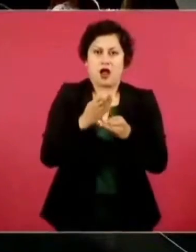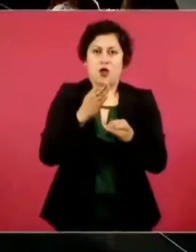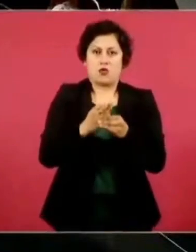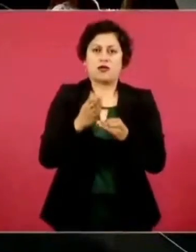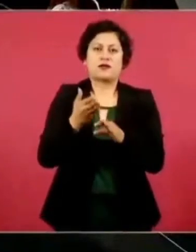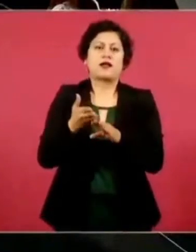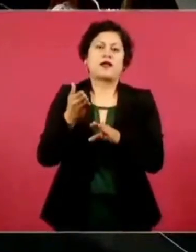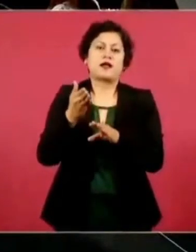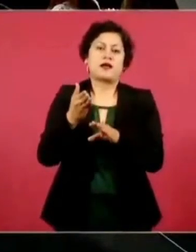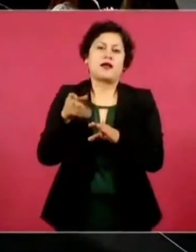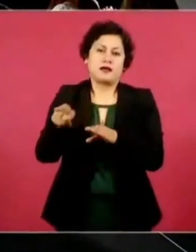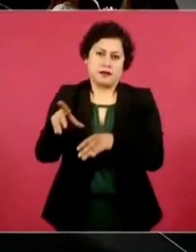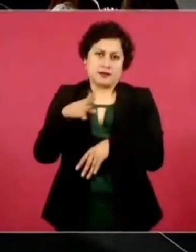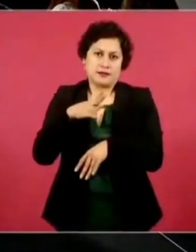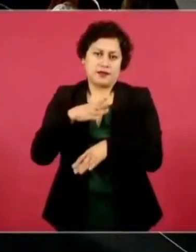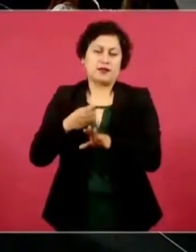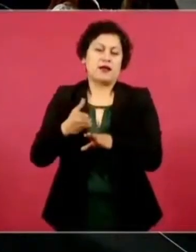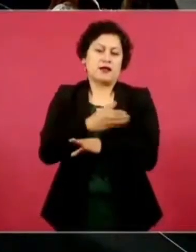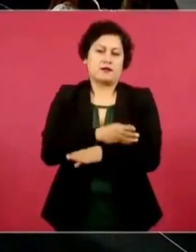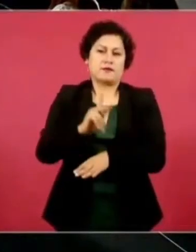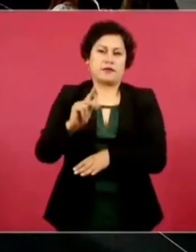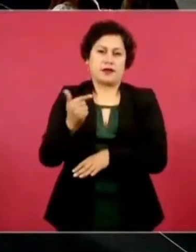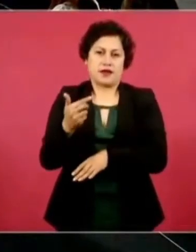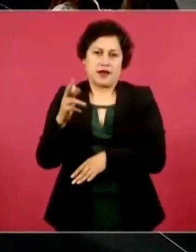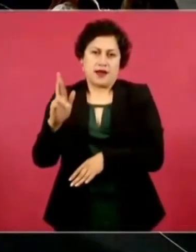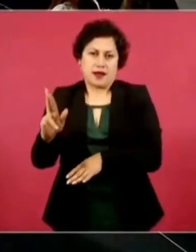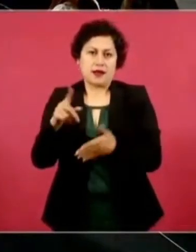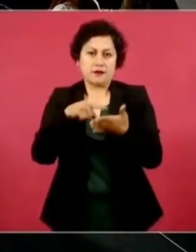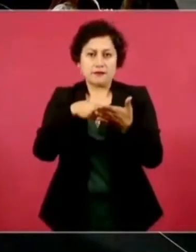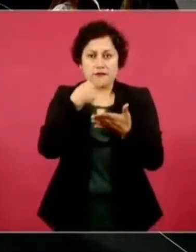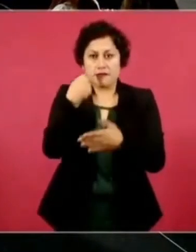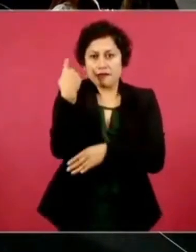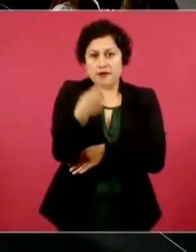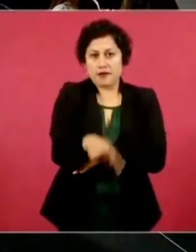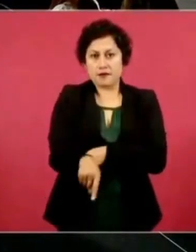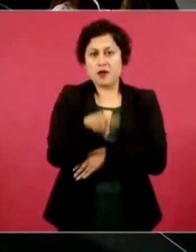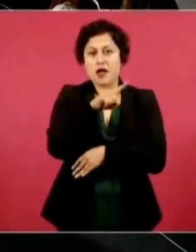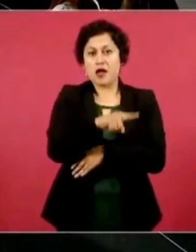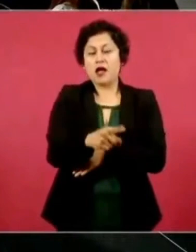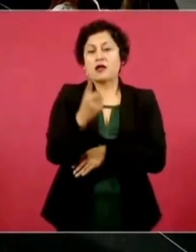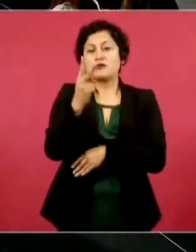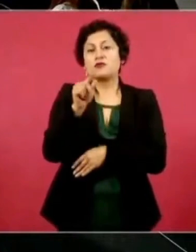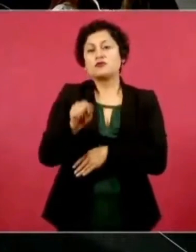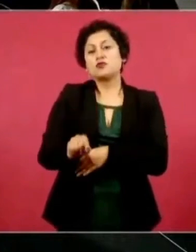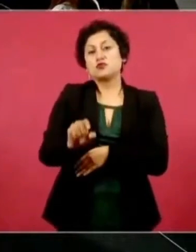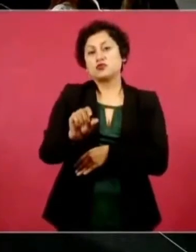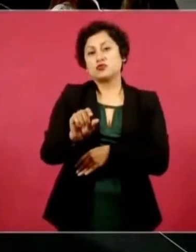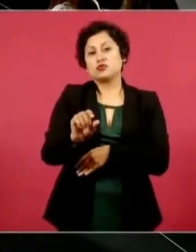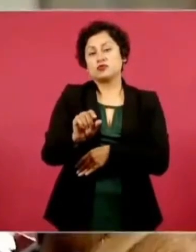PGR, en donde se le acusa un desvío de 2.65